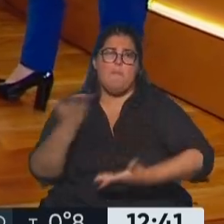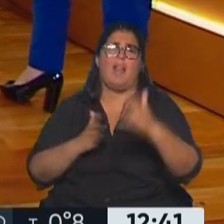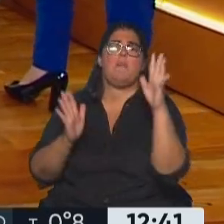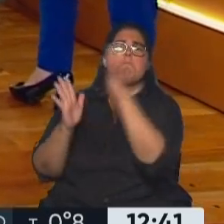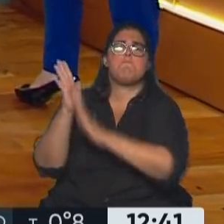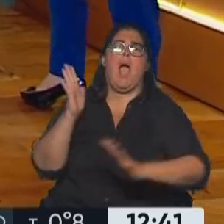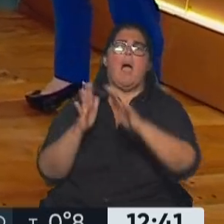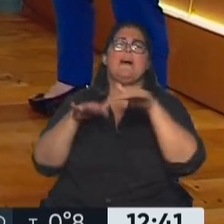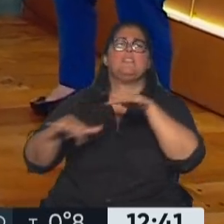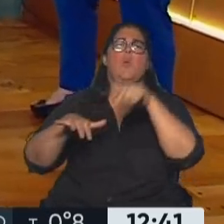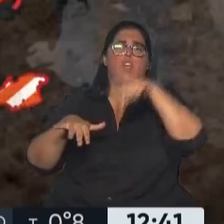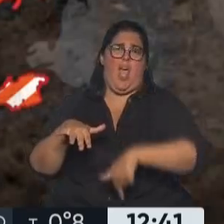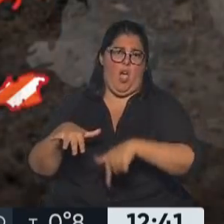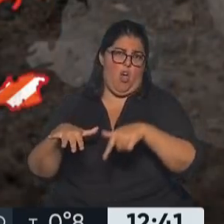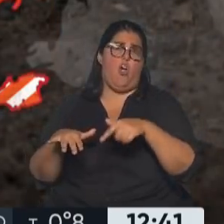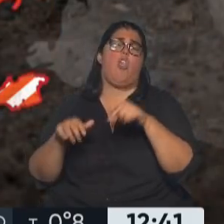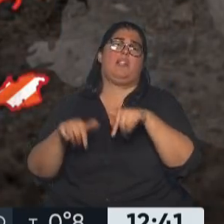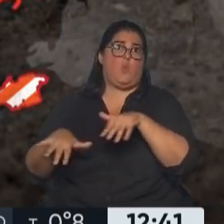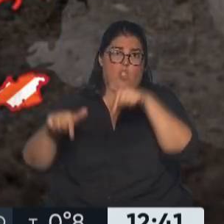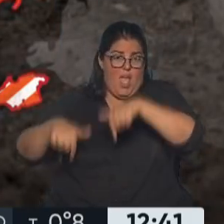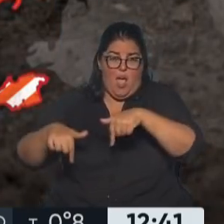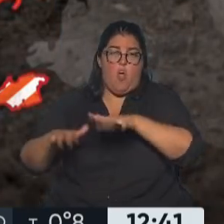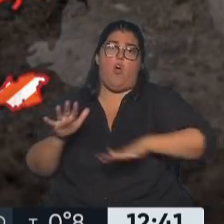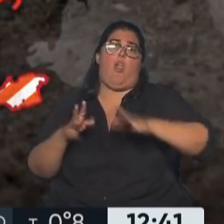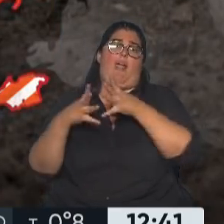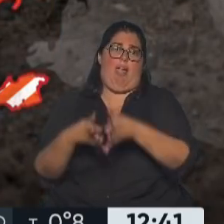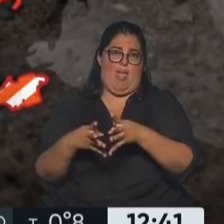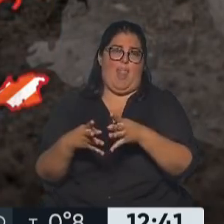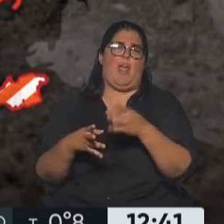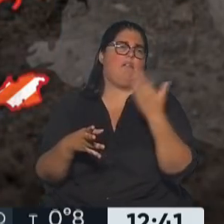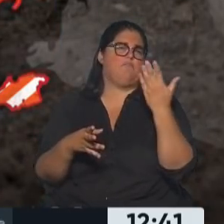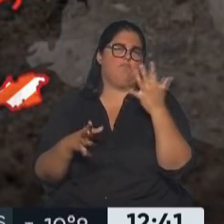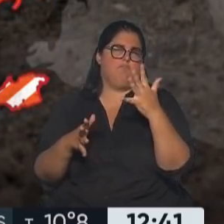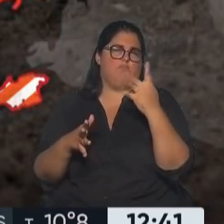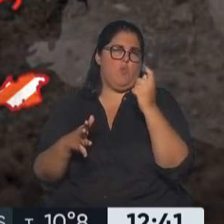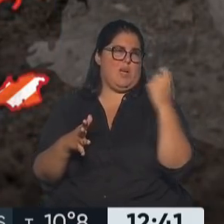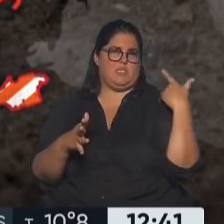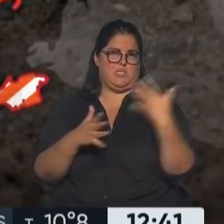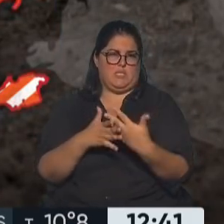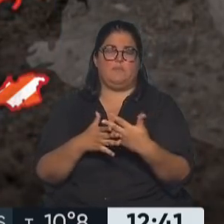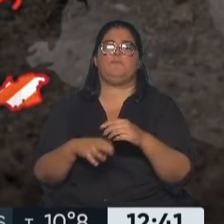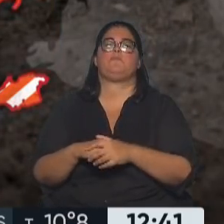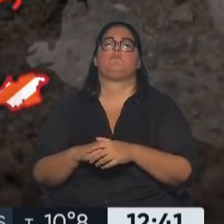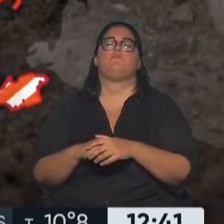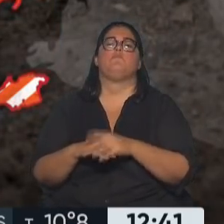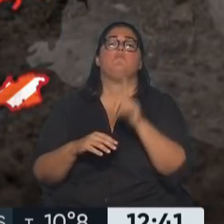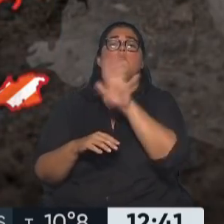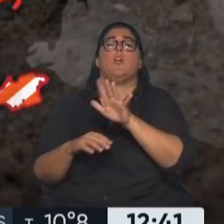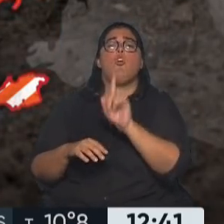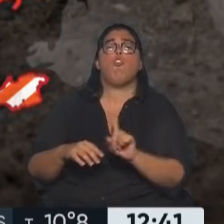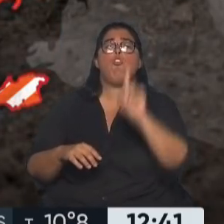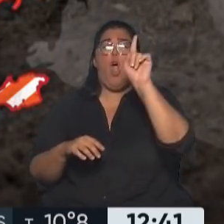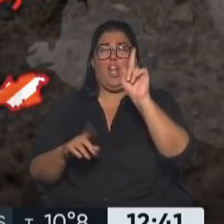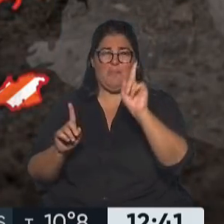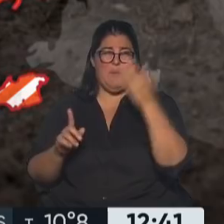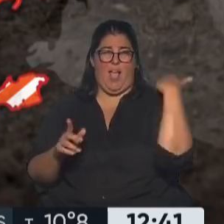el estado de situación. Así están las cosas hoy con esta guerra que ya lleva un poquito más de un mes. Bueno, comenzamos por la zona norte, lo decíamos con